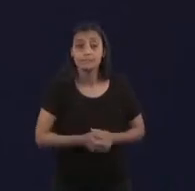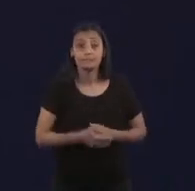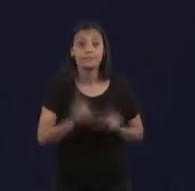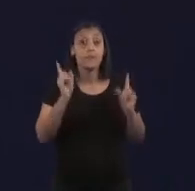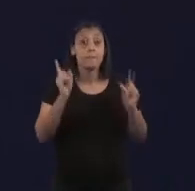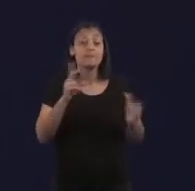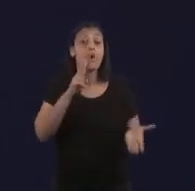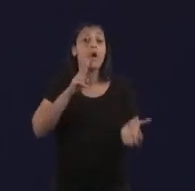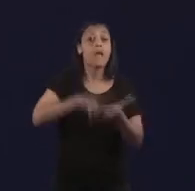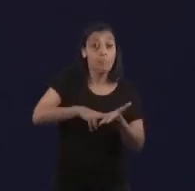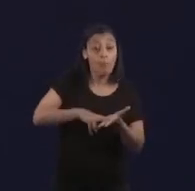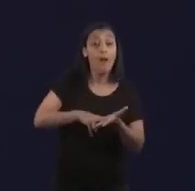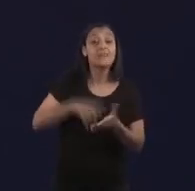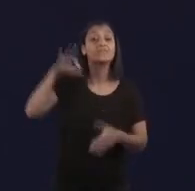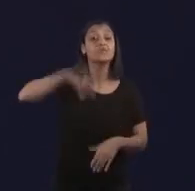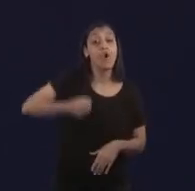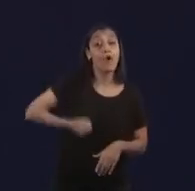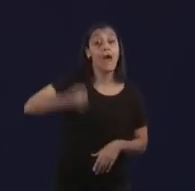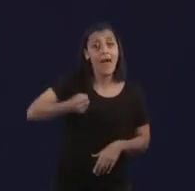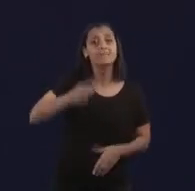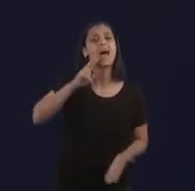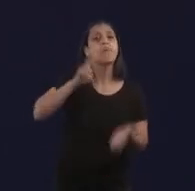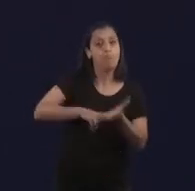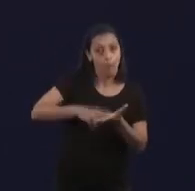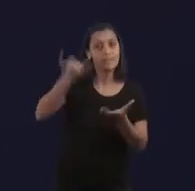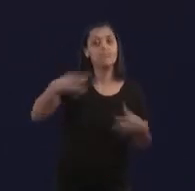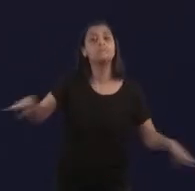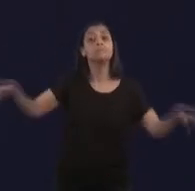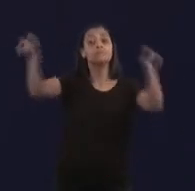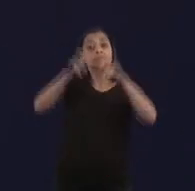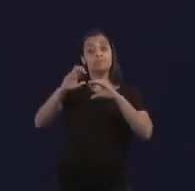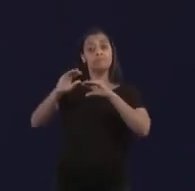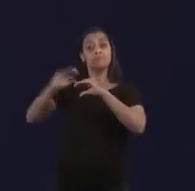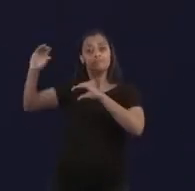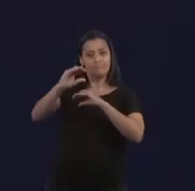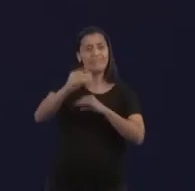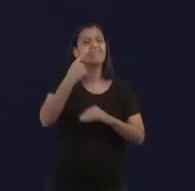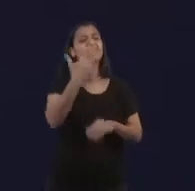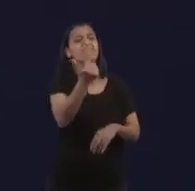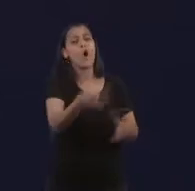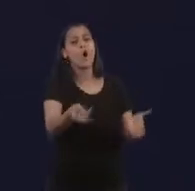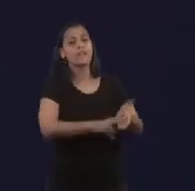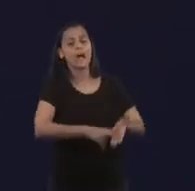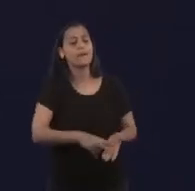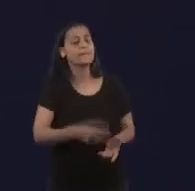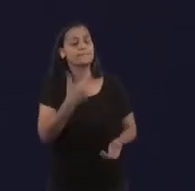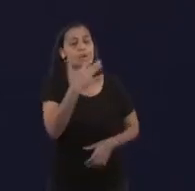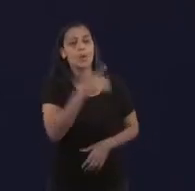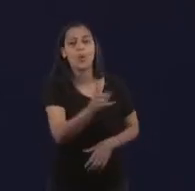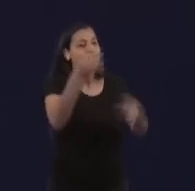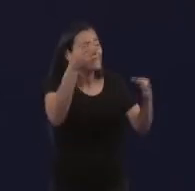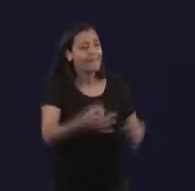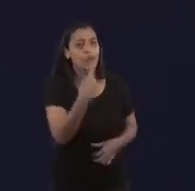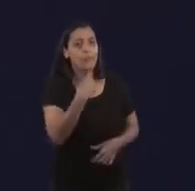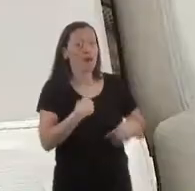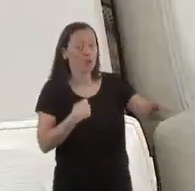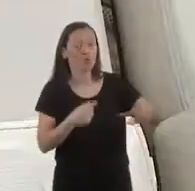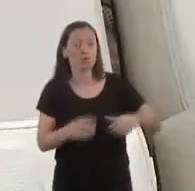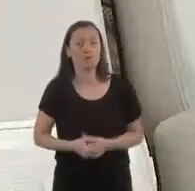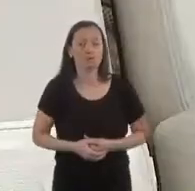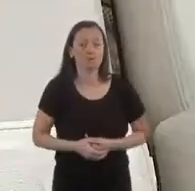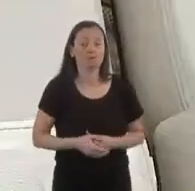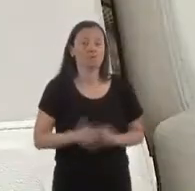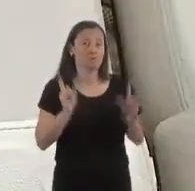ganancias es un impuesto coparticipable. A ver, ¿me la puede reformular? Porque no entiendo el punto.